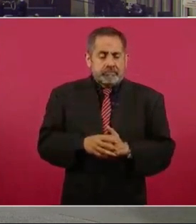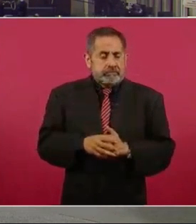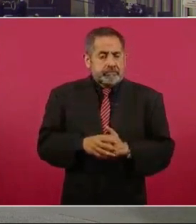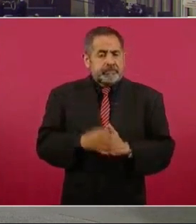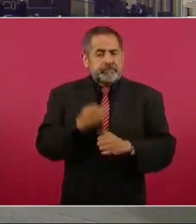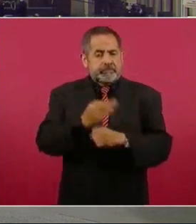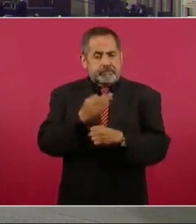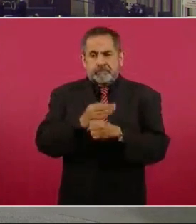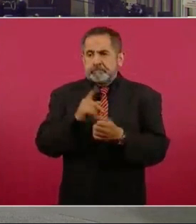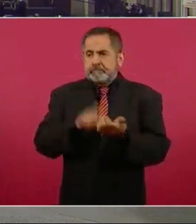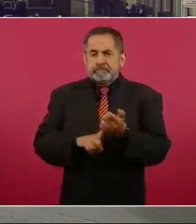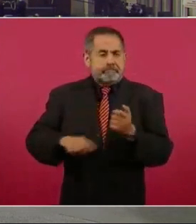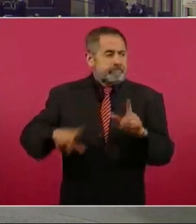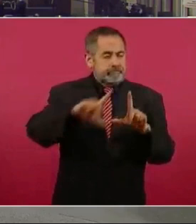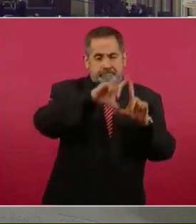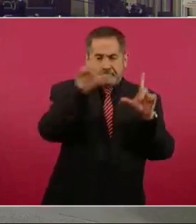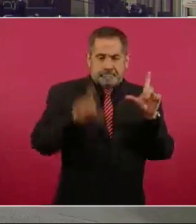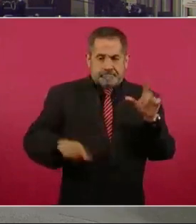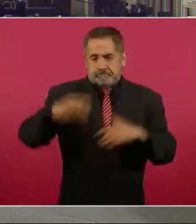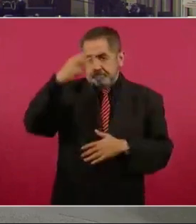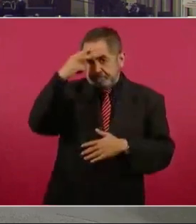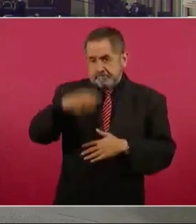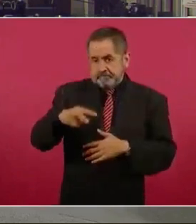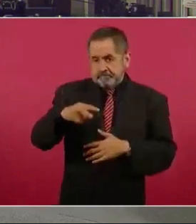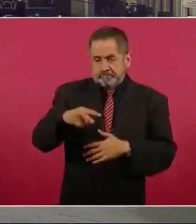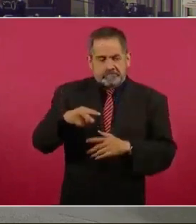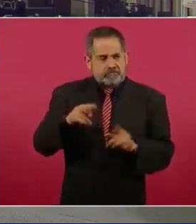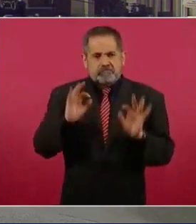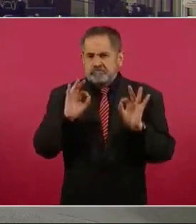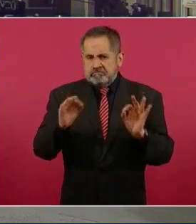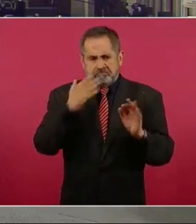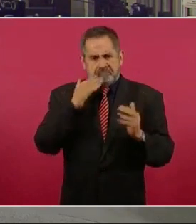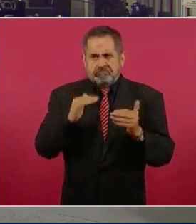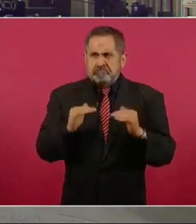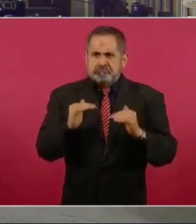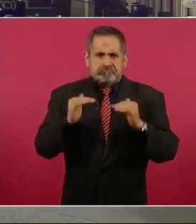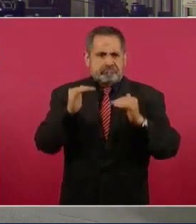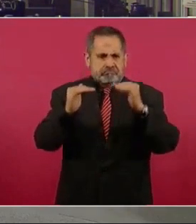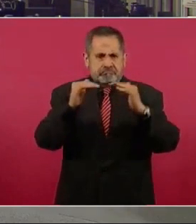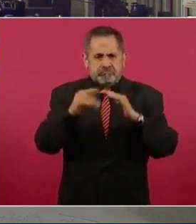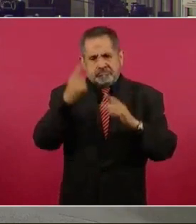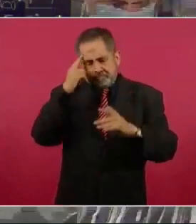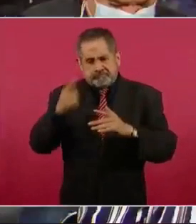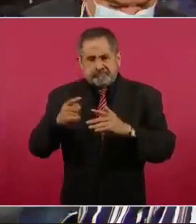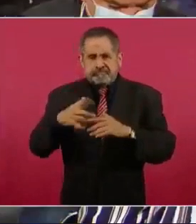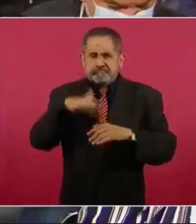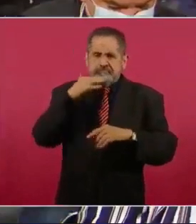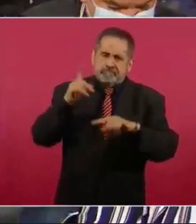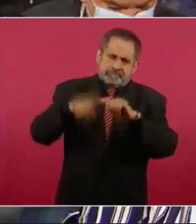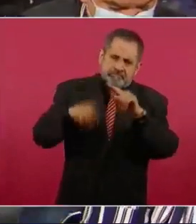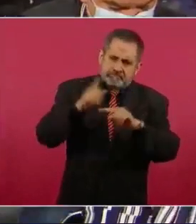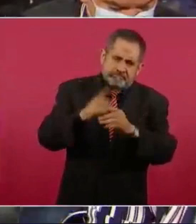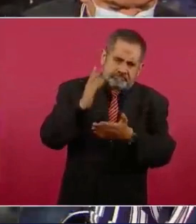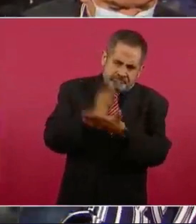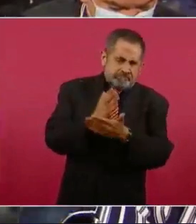momentos México se encuentra a nivel mundial muy bien situado en el combate a la corrupción.